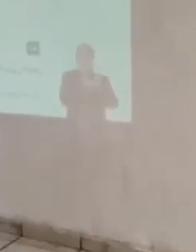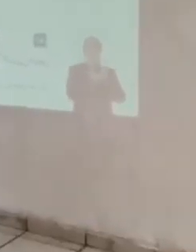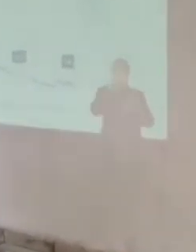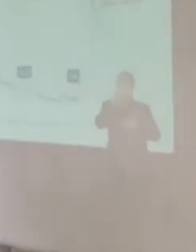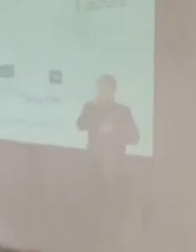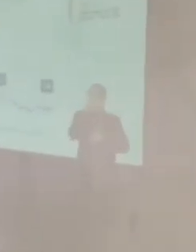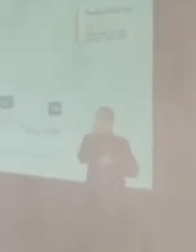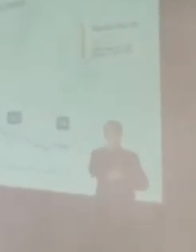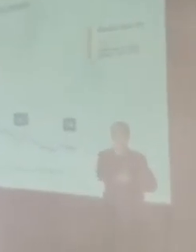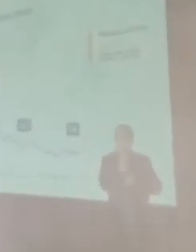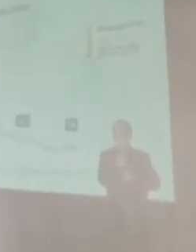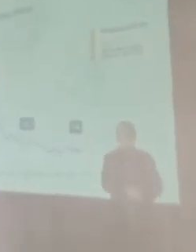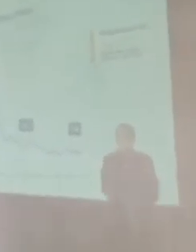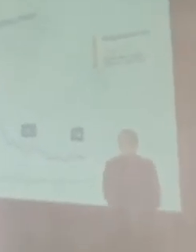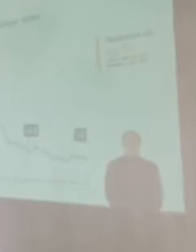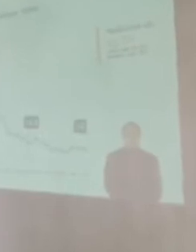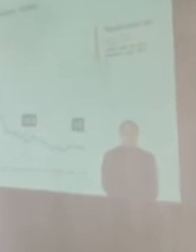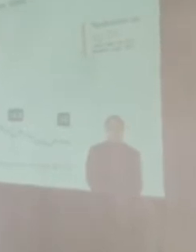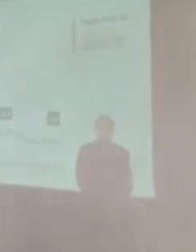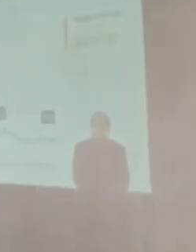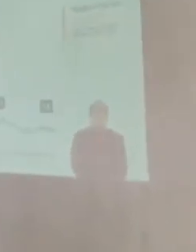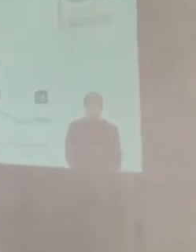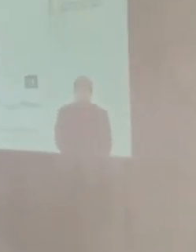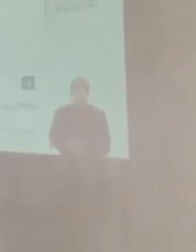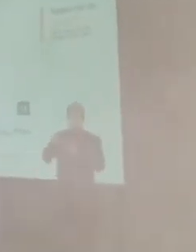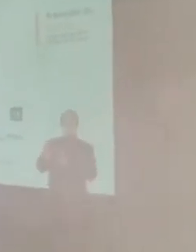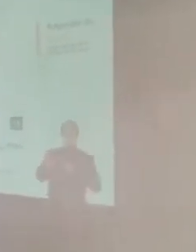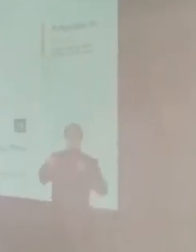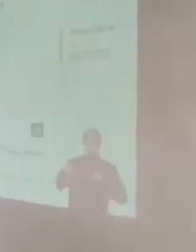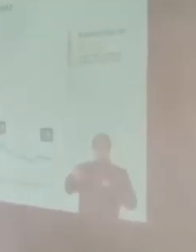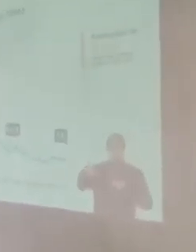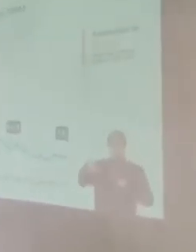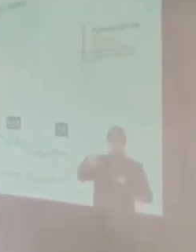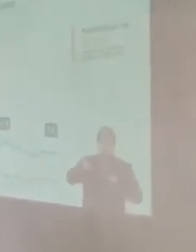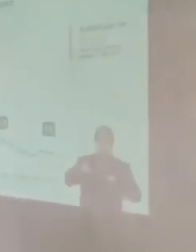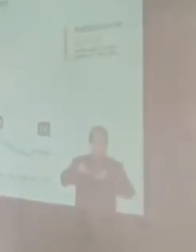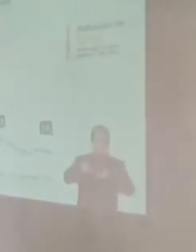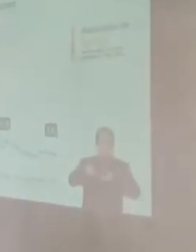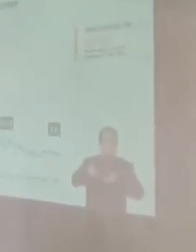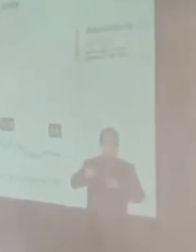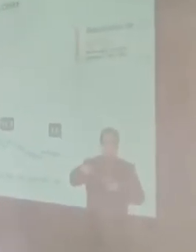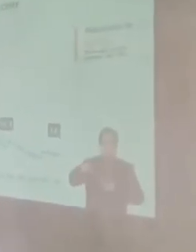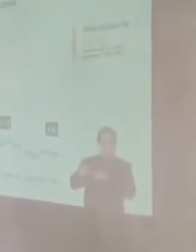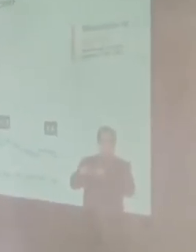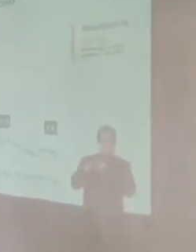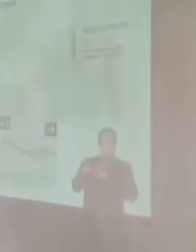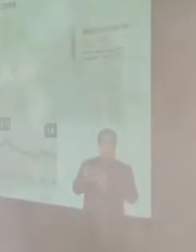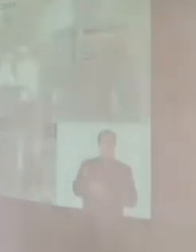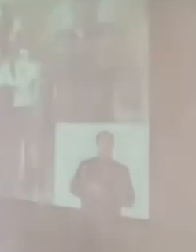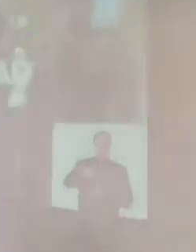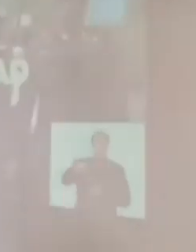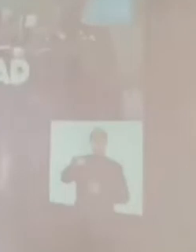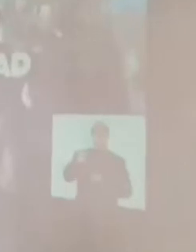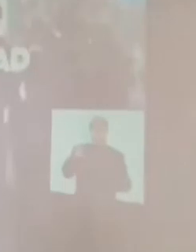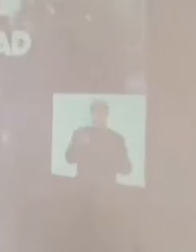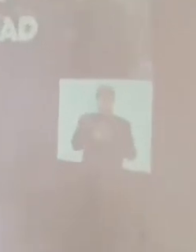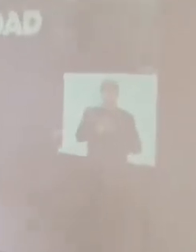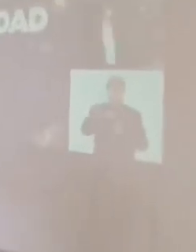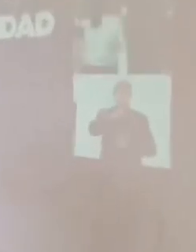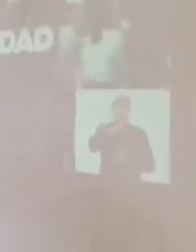del 63%. Robo a transeúnte en vía pública de